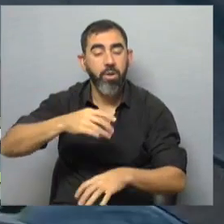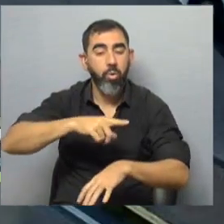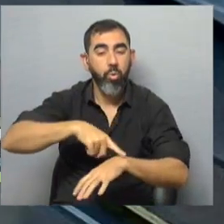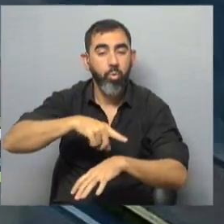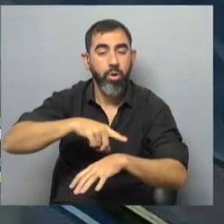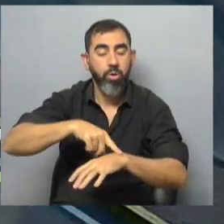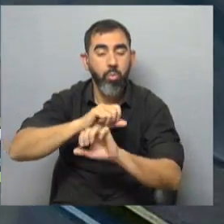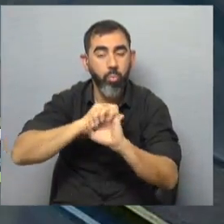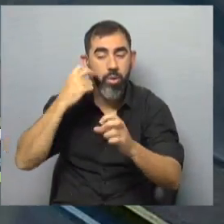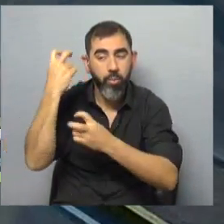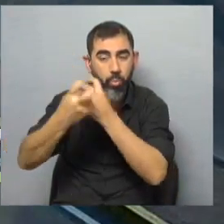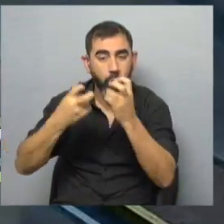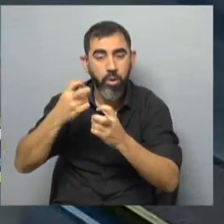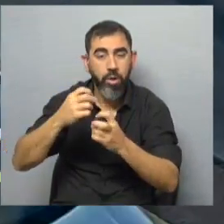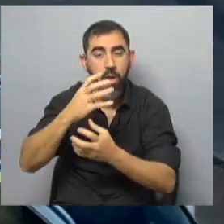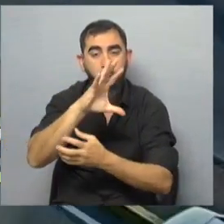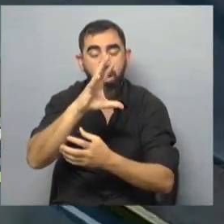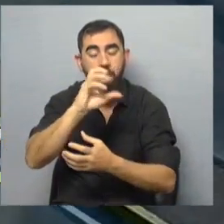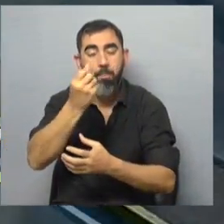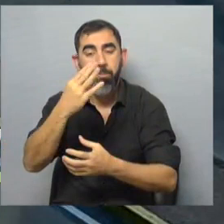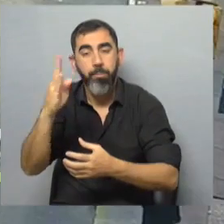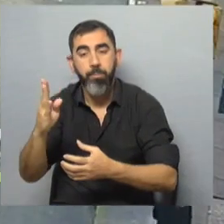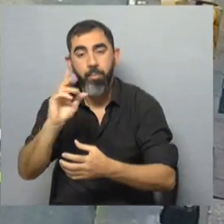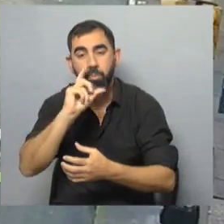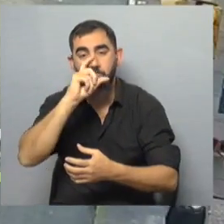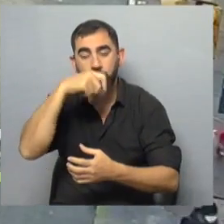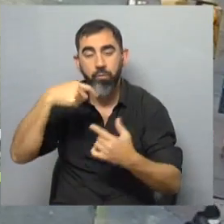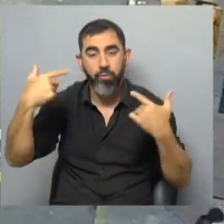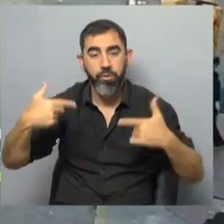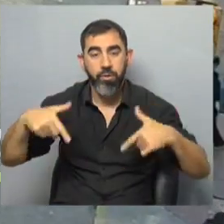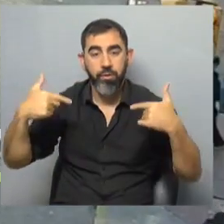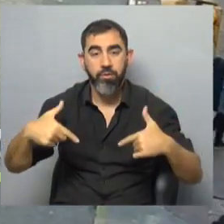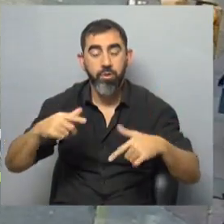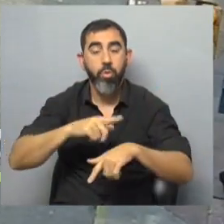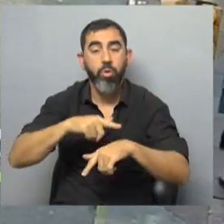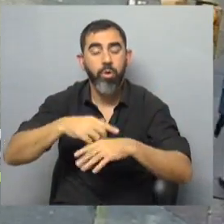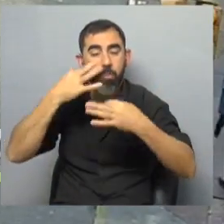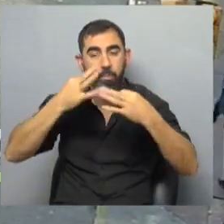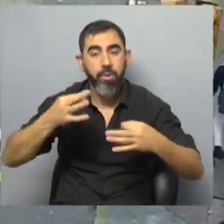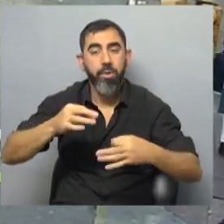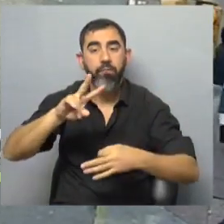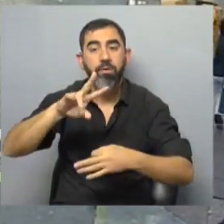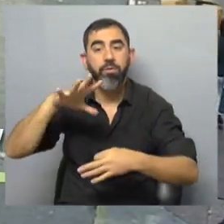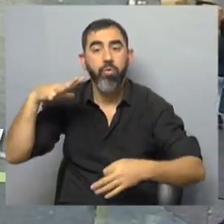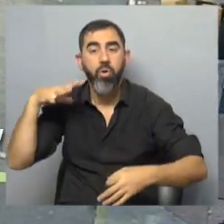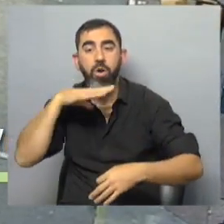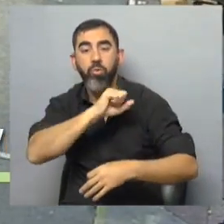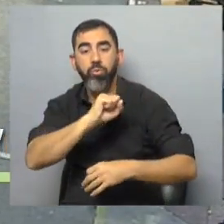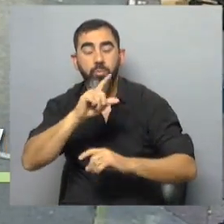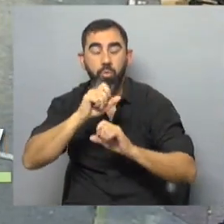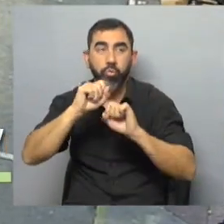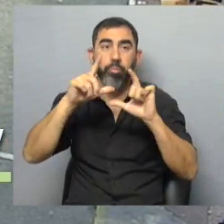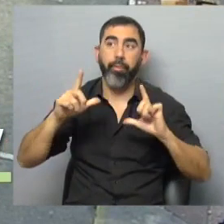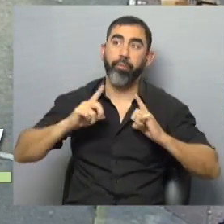puede consultar en la app de Montevideo, de la Intendencia de Montevideo, horario especial 25 de agosto para no tener sorpresas